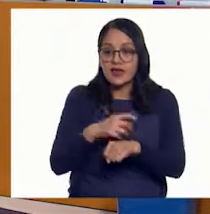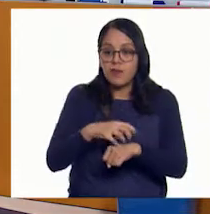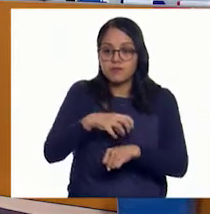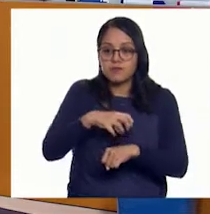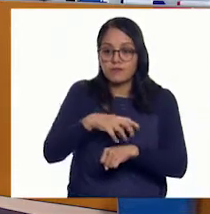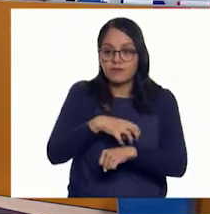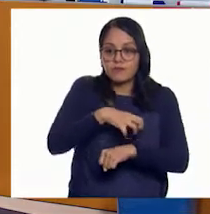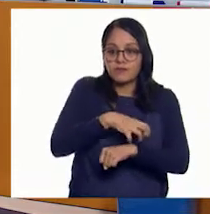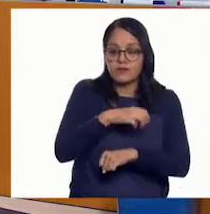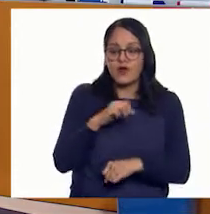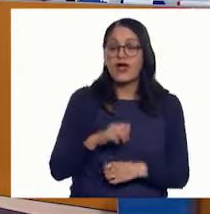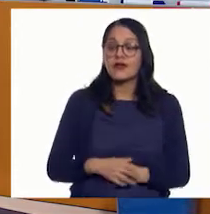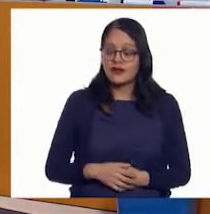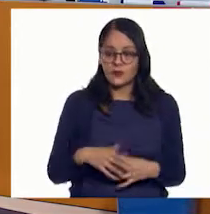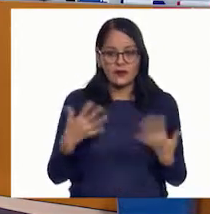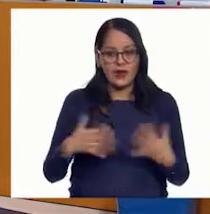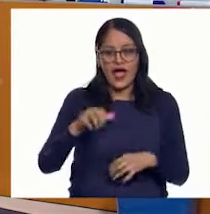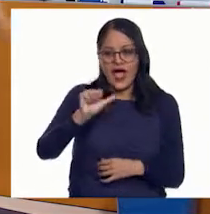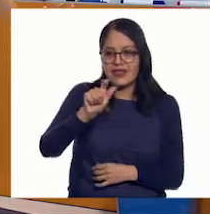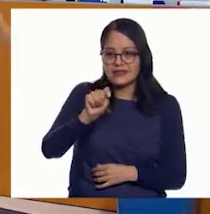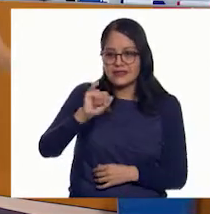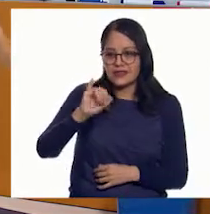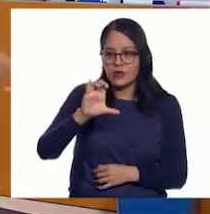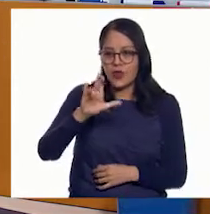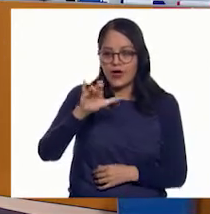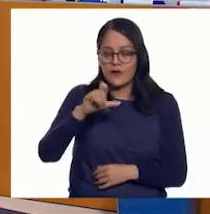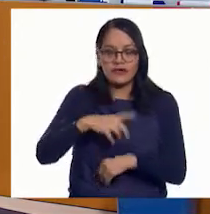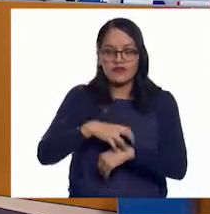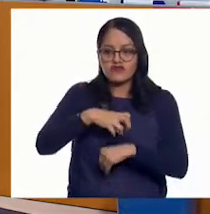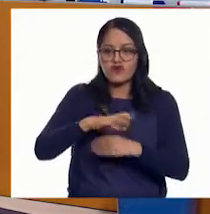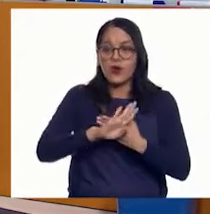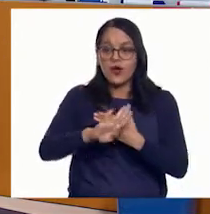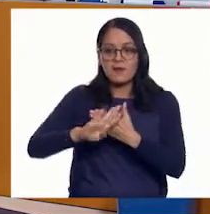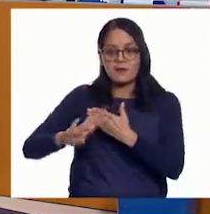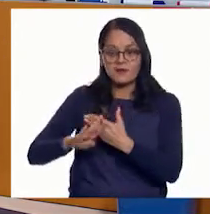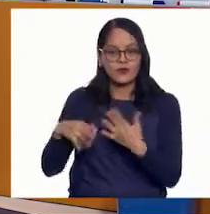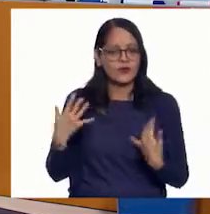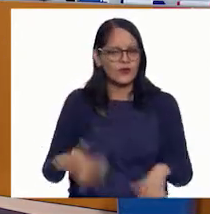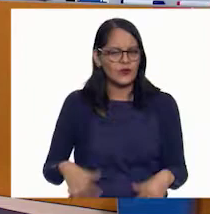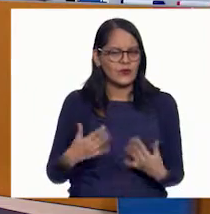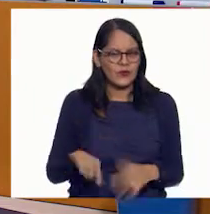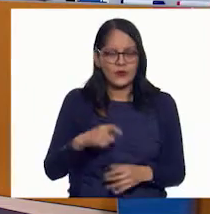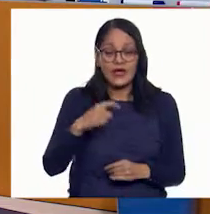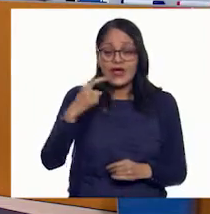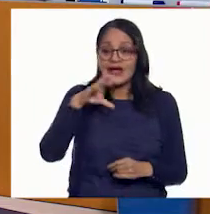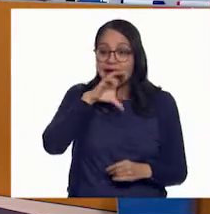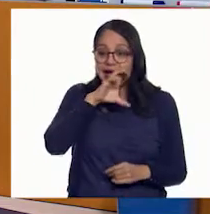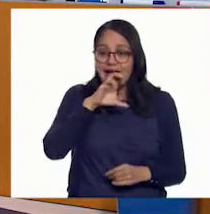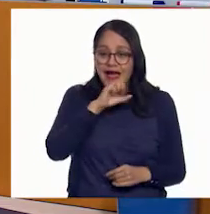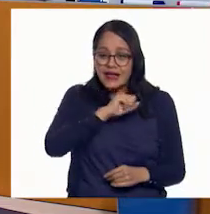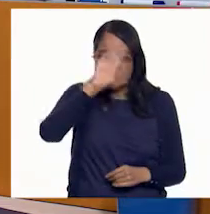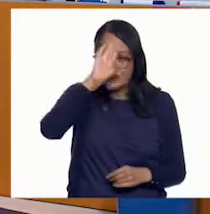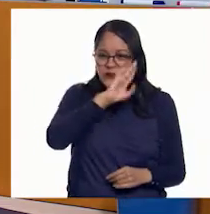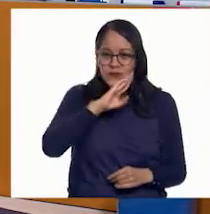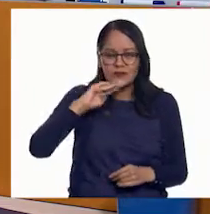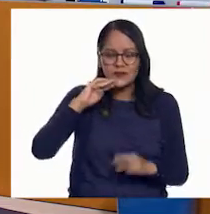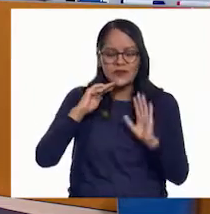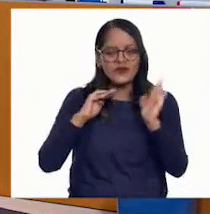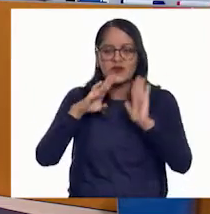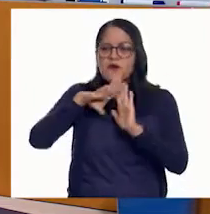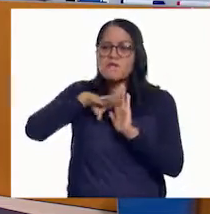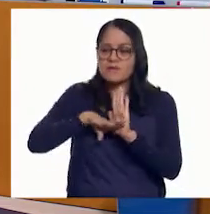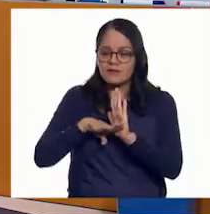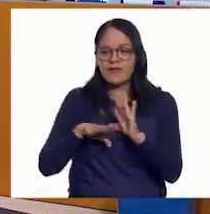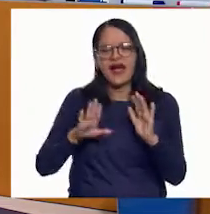Baja la fiebre, bueno, entre muchas otras propiedades. Yo sé que sabe un poquito feo, que su olor es muy